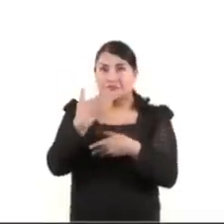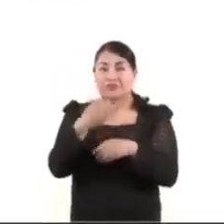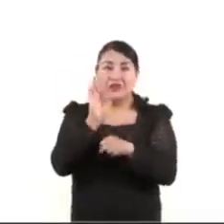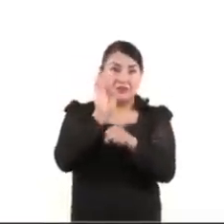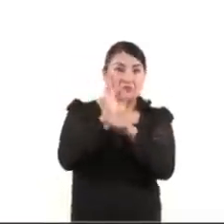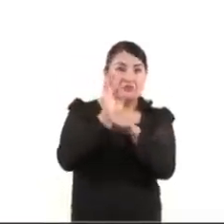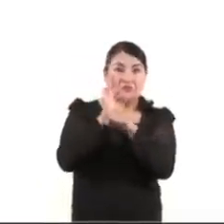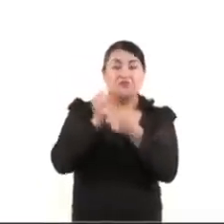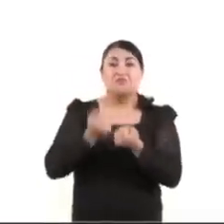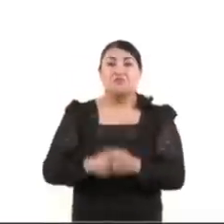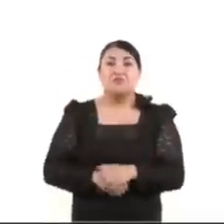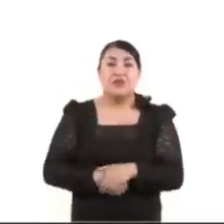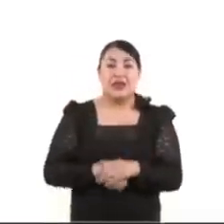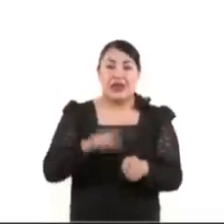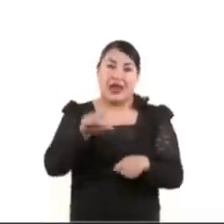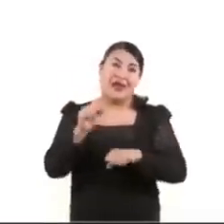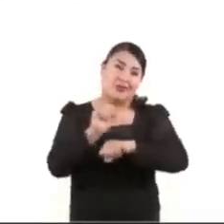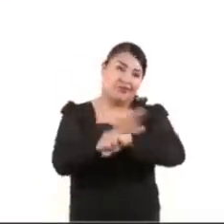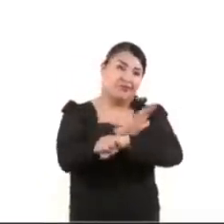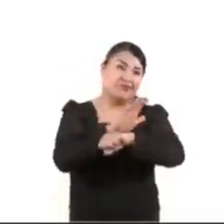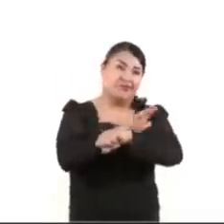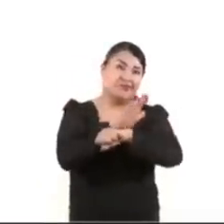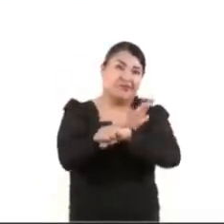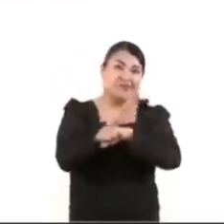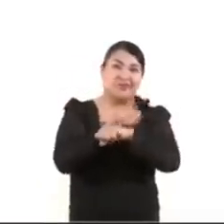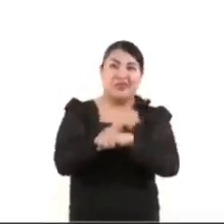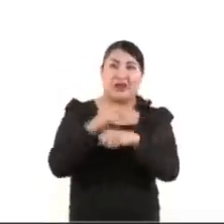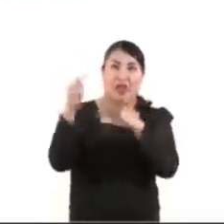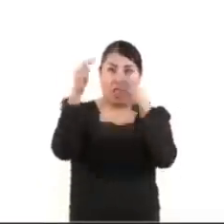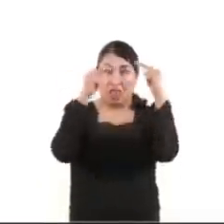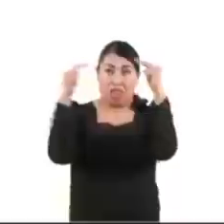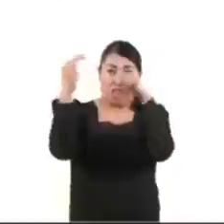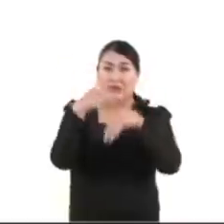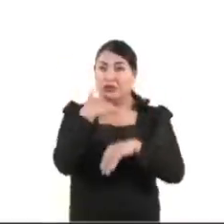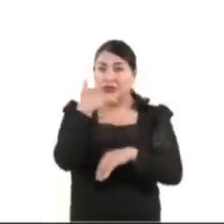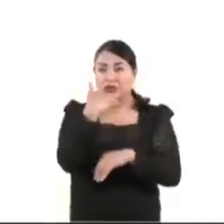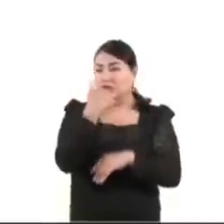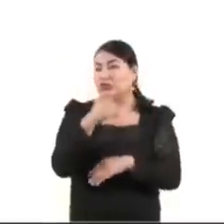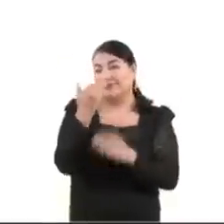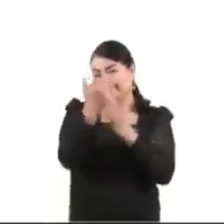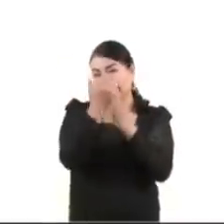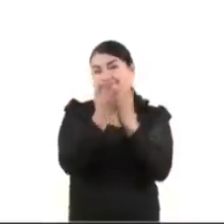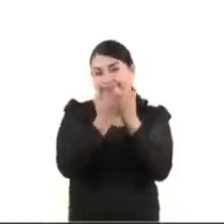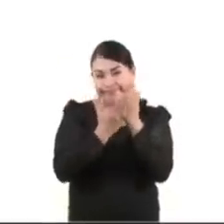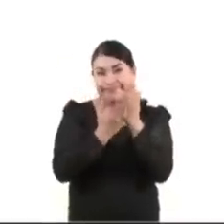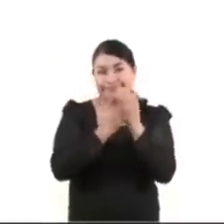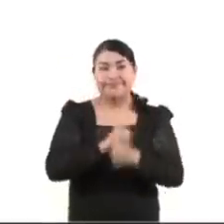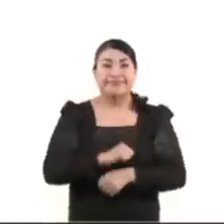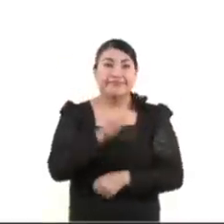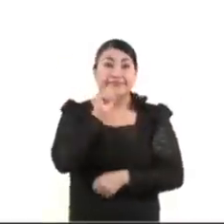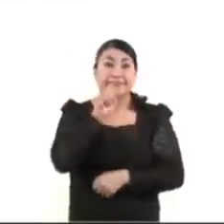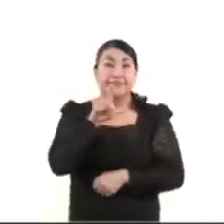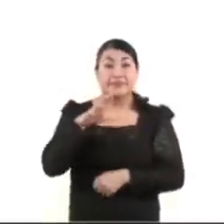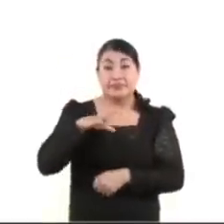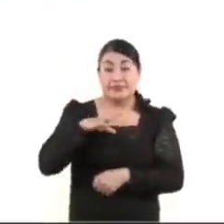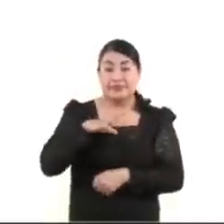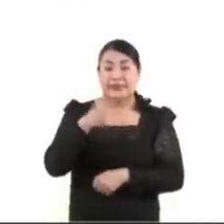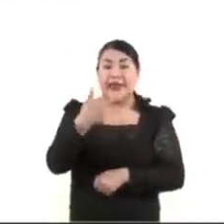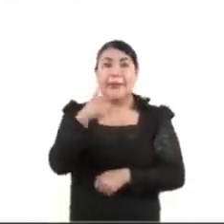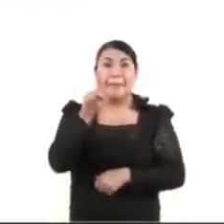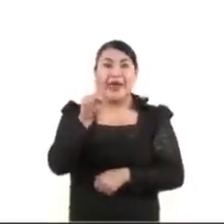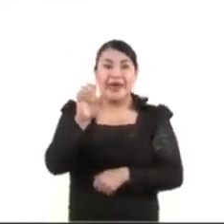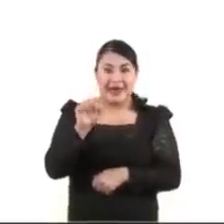tracción eléctrica por lo que serán cero emisiones de contaminantes también verán que vendrán equipados con gps